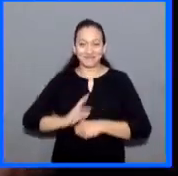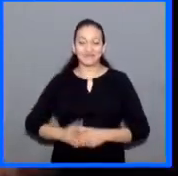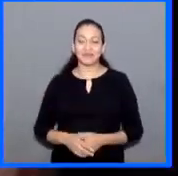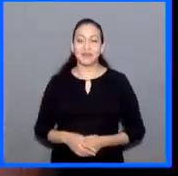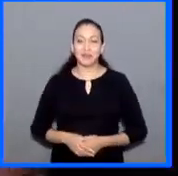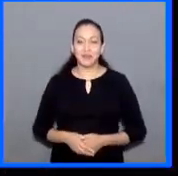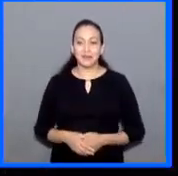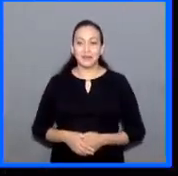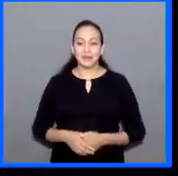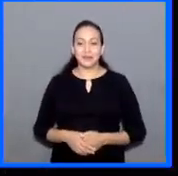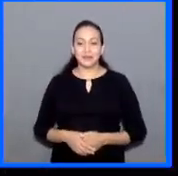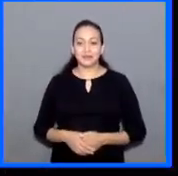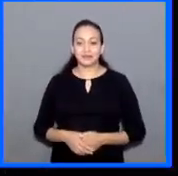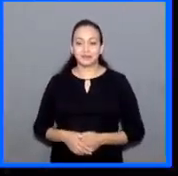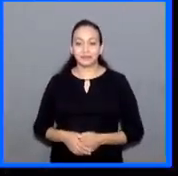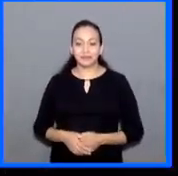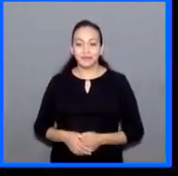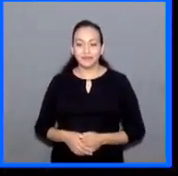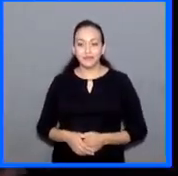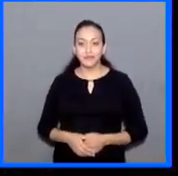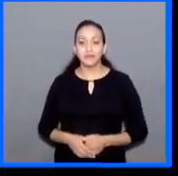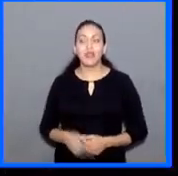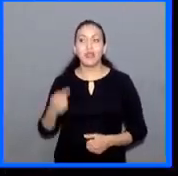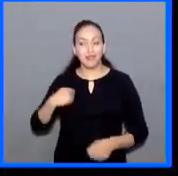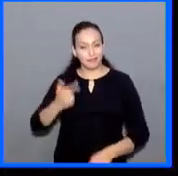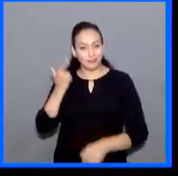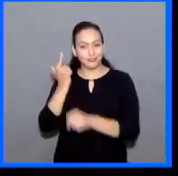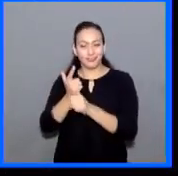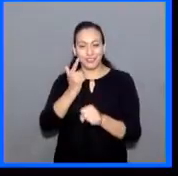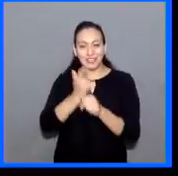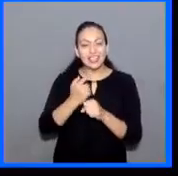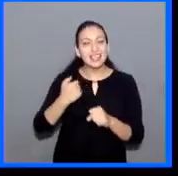¿Cuáles son las batallas que nos dimos cuenta que queríamos pelear?